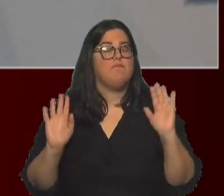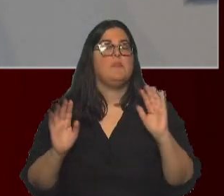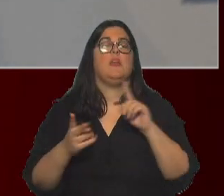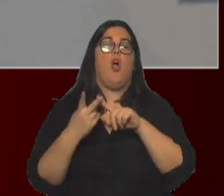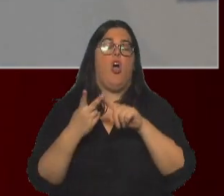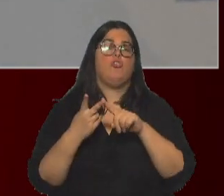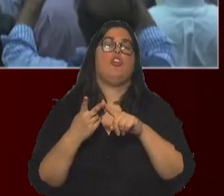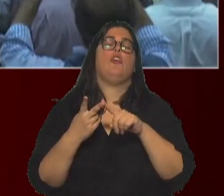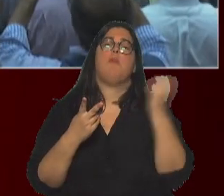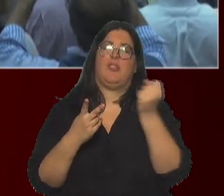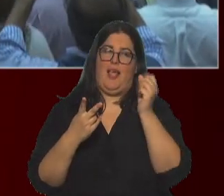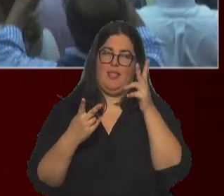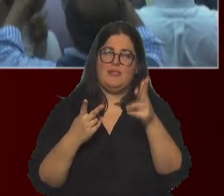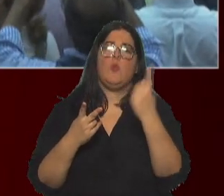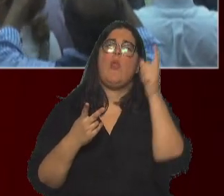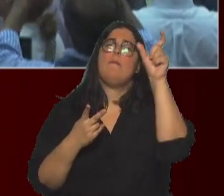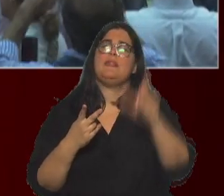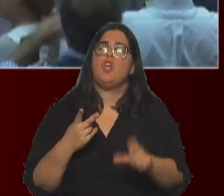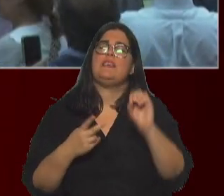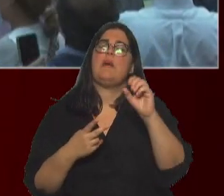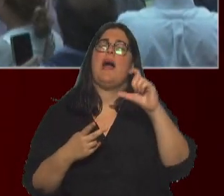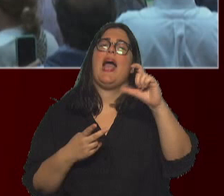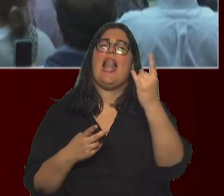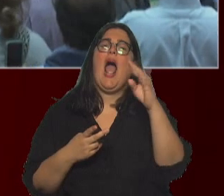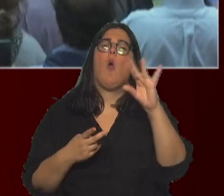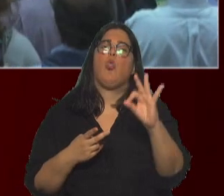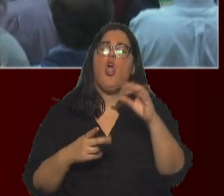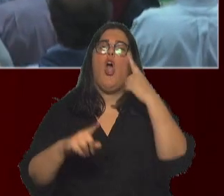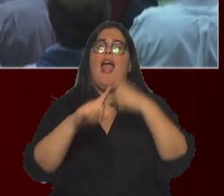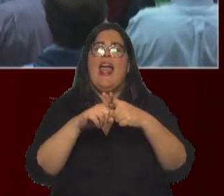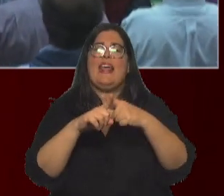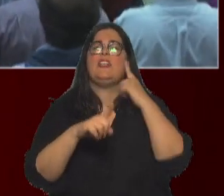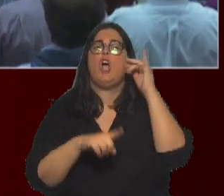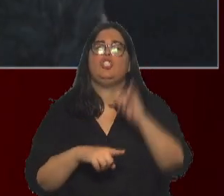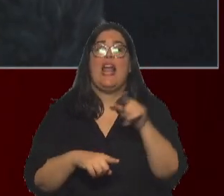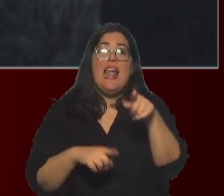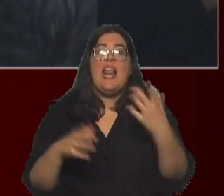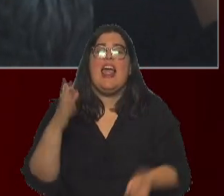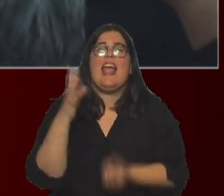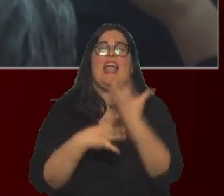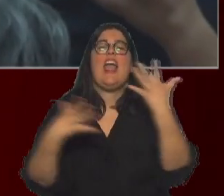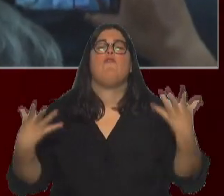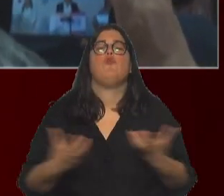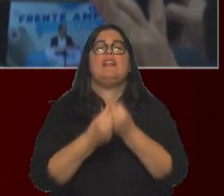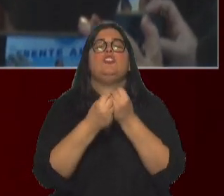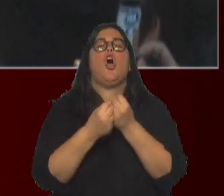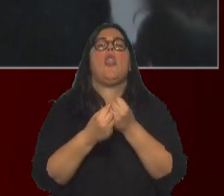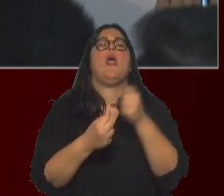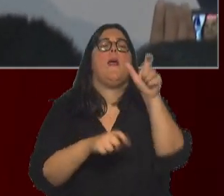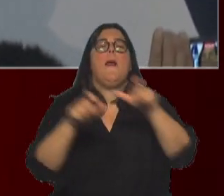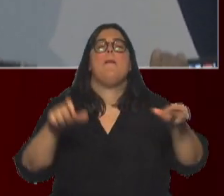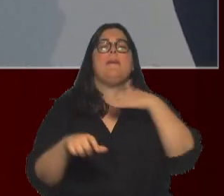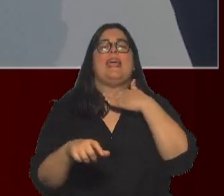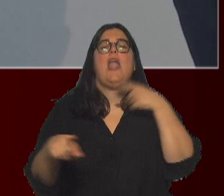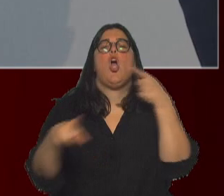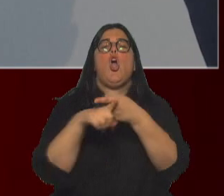recordarlo, hay una persona que se llama Claudio X González, que es el fundador de la ONG Mexicanos contra la Corrupción,